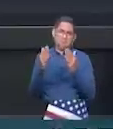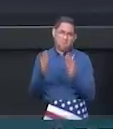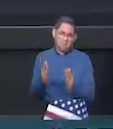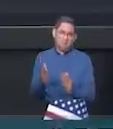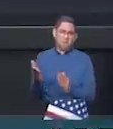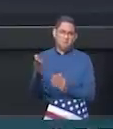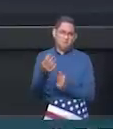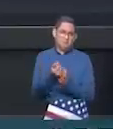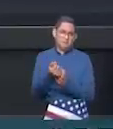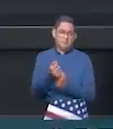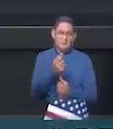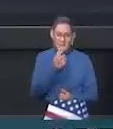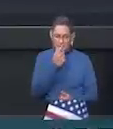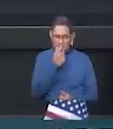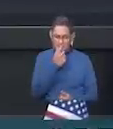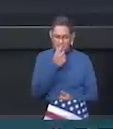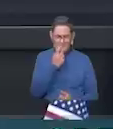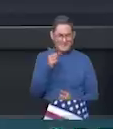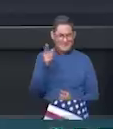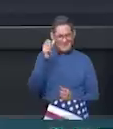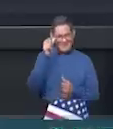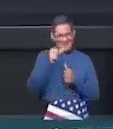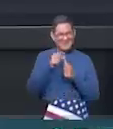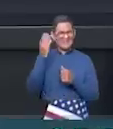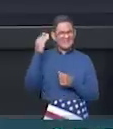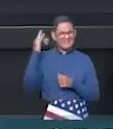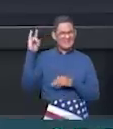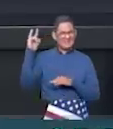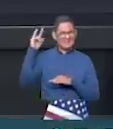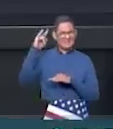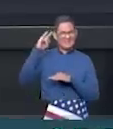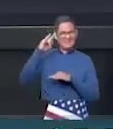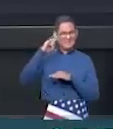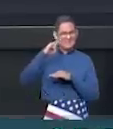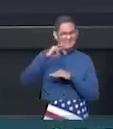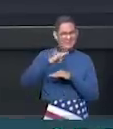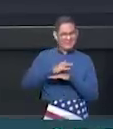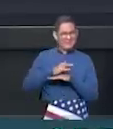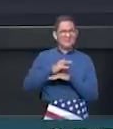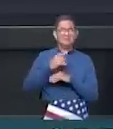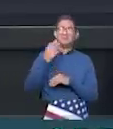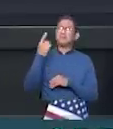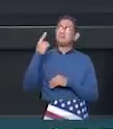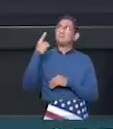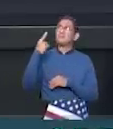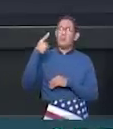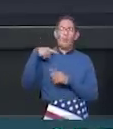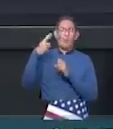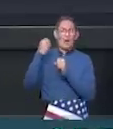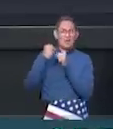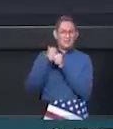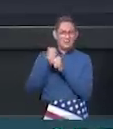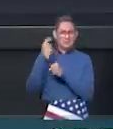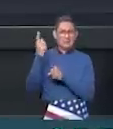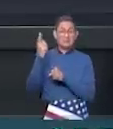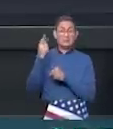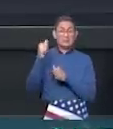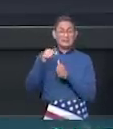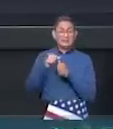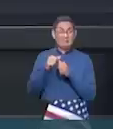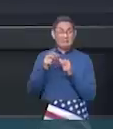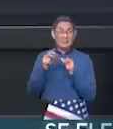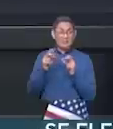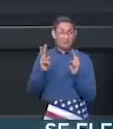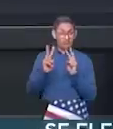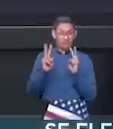yo recuerdo muy bien haber llegado aquí a panamá la tercera vez hace casi un año en plena pandemia